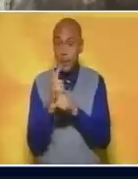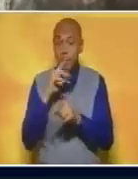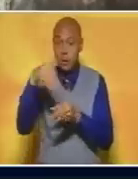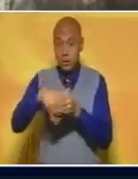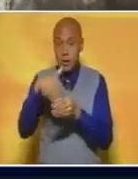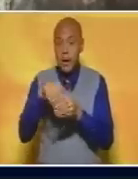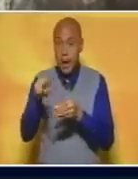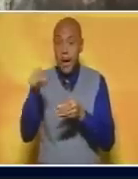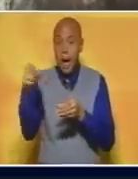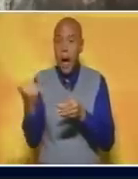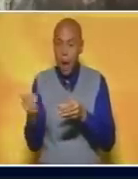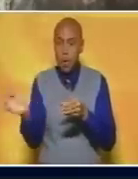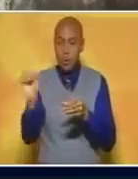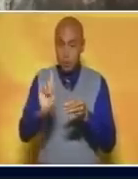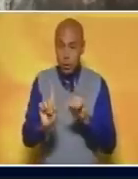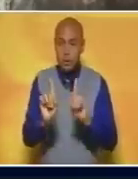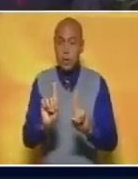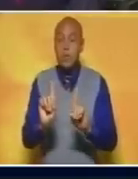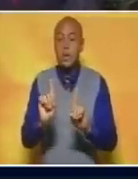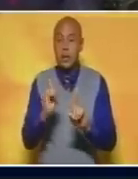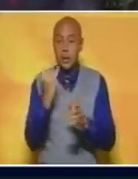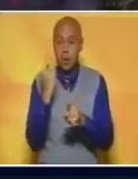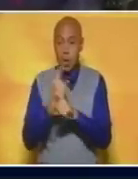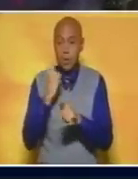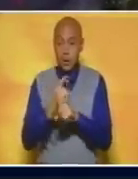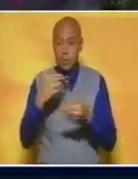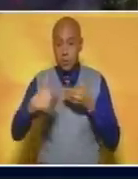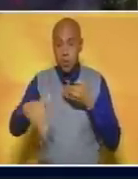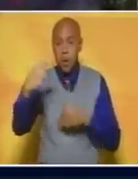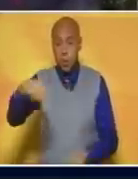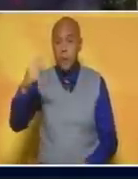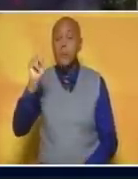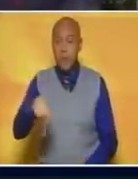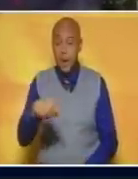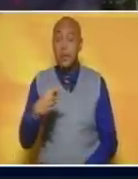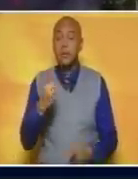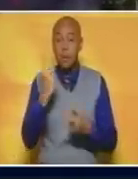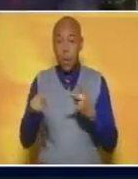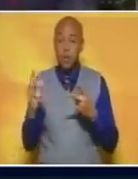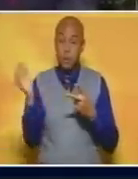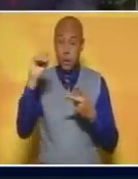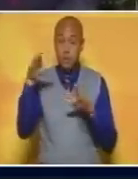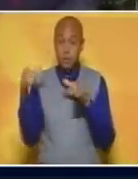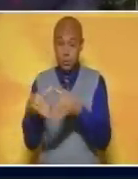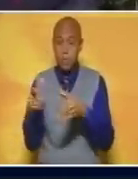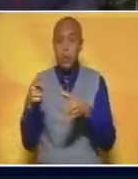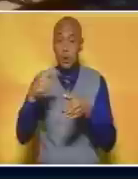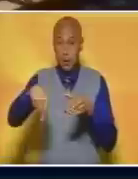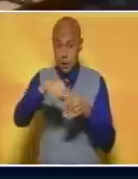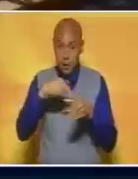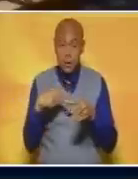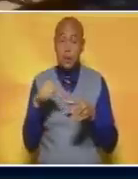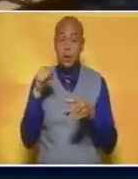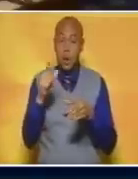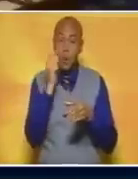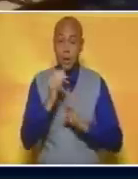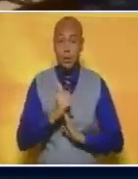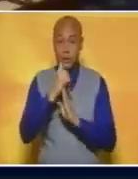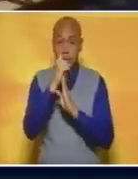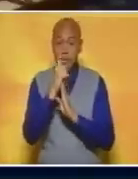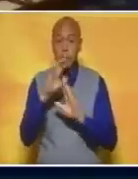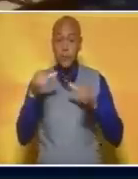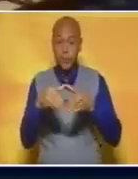actual precandidato demócrata a las elecciones del próximo noviembre. Por otro lado, el líder de la mayoría republicana en el Senado, Mitch